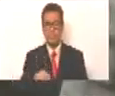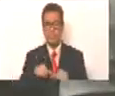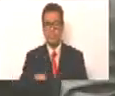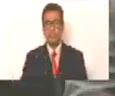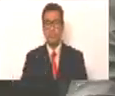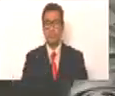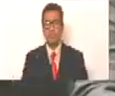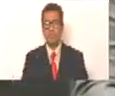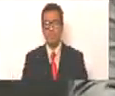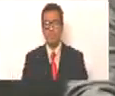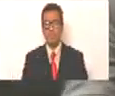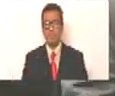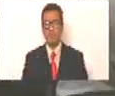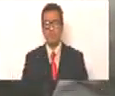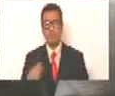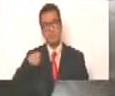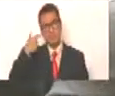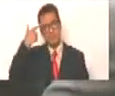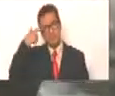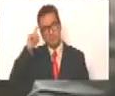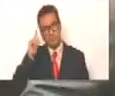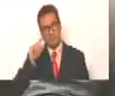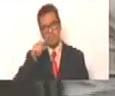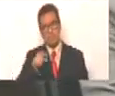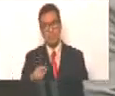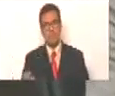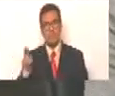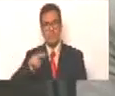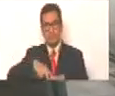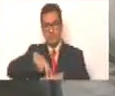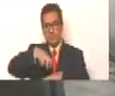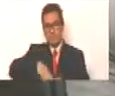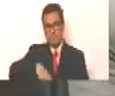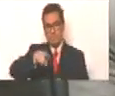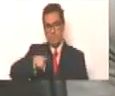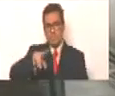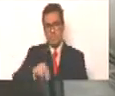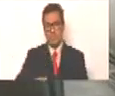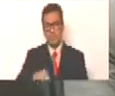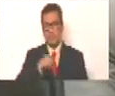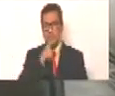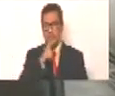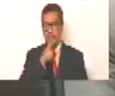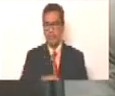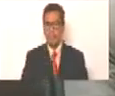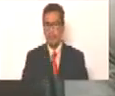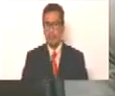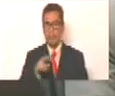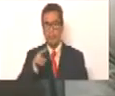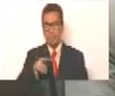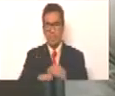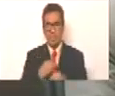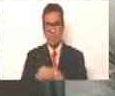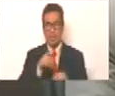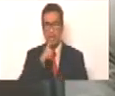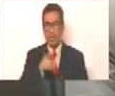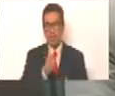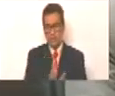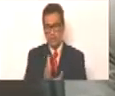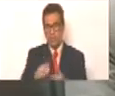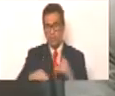a creer que se nos doblarán las rodillas. Pero son crueles, fueron crueles y siguen siendo crueles